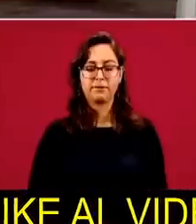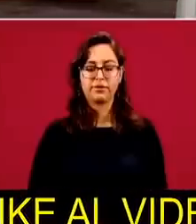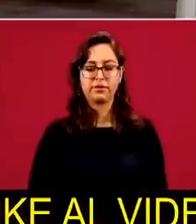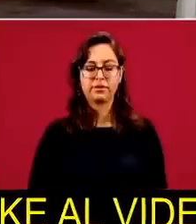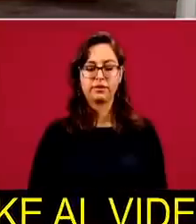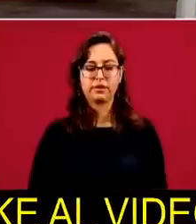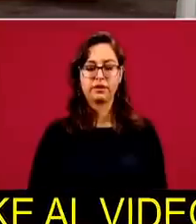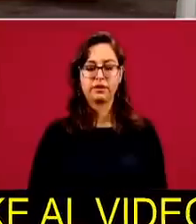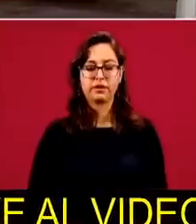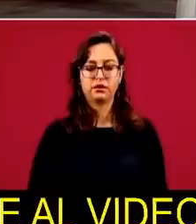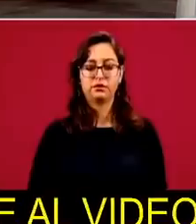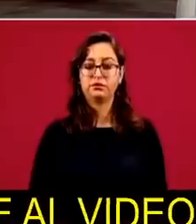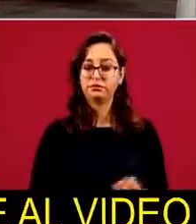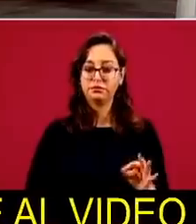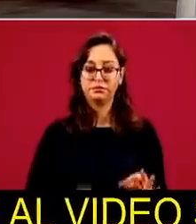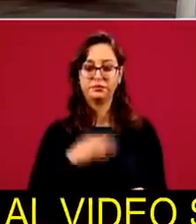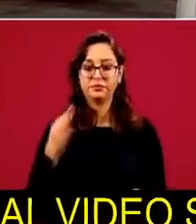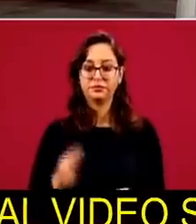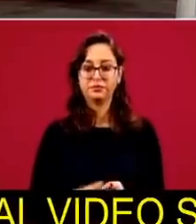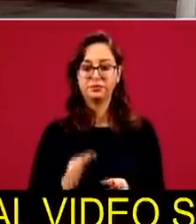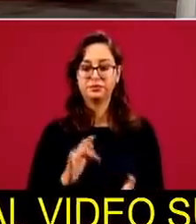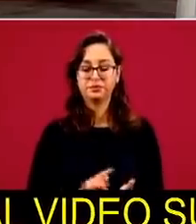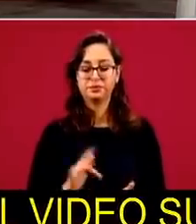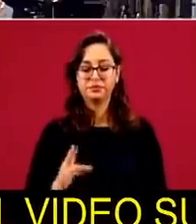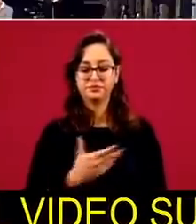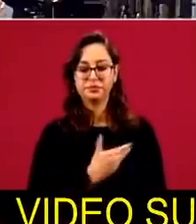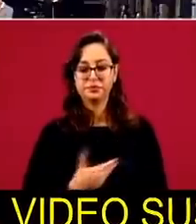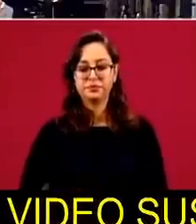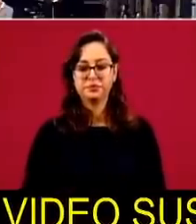se traslada sería cuanto se presente